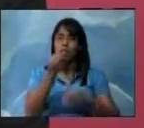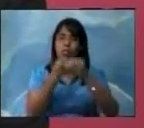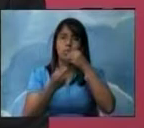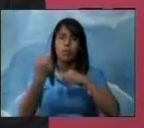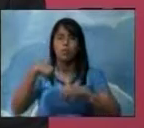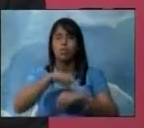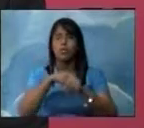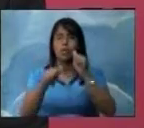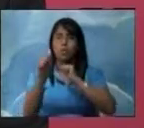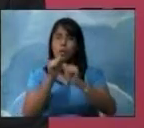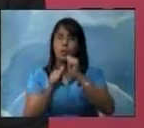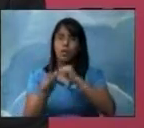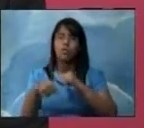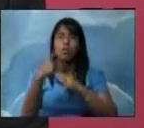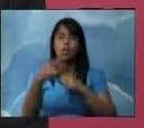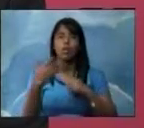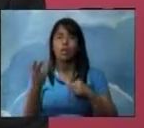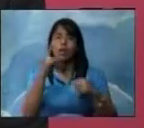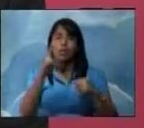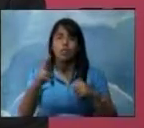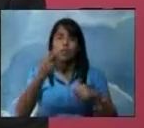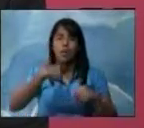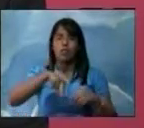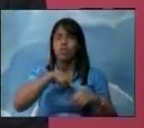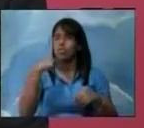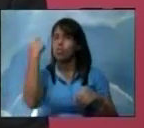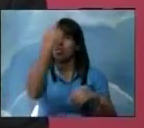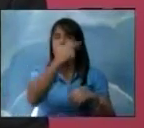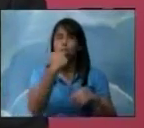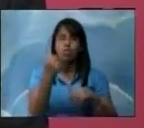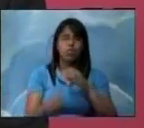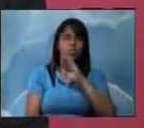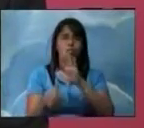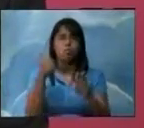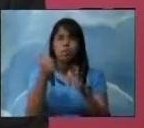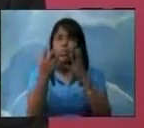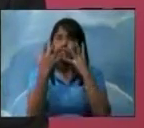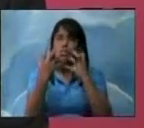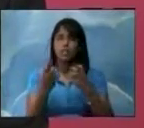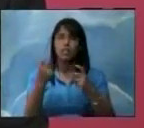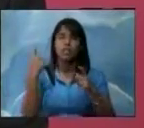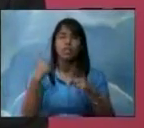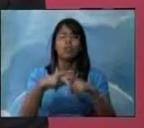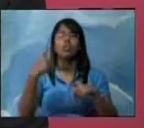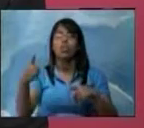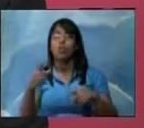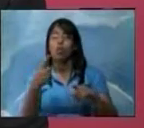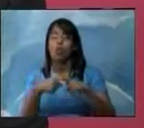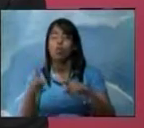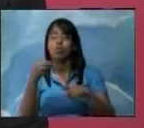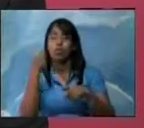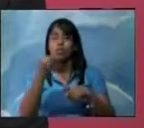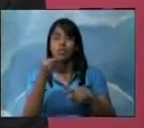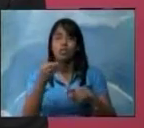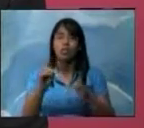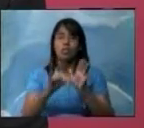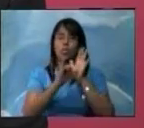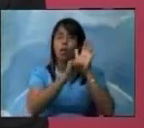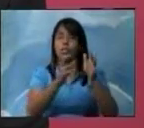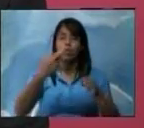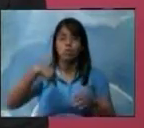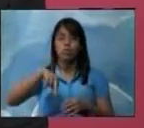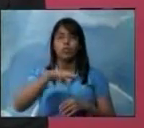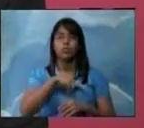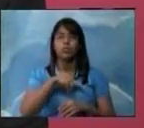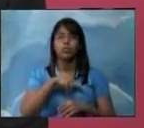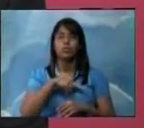bebida, pues luego que él vea vuestros rostros más pálidos que los de los muchachos que son semejantes a